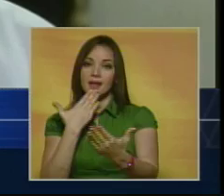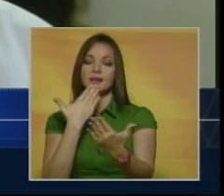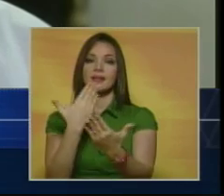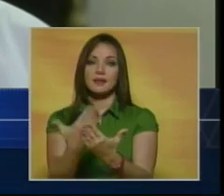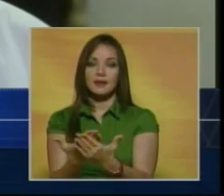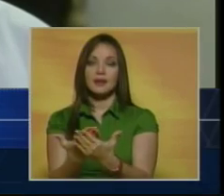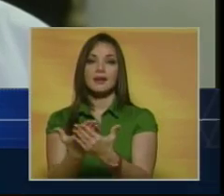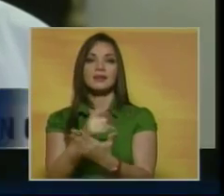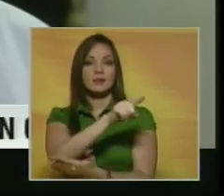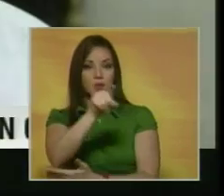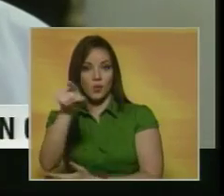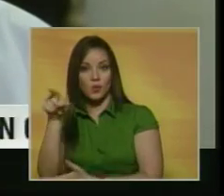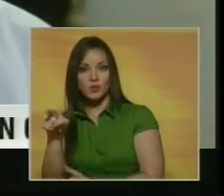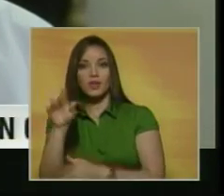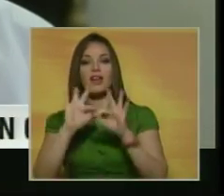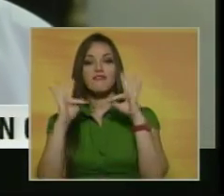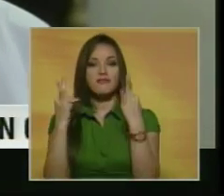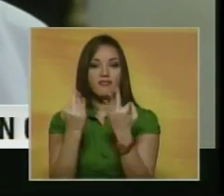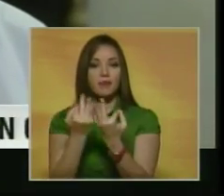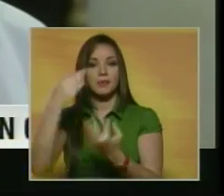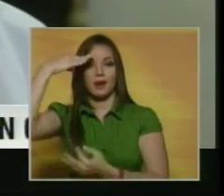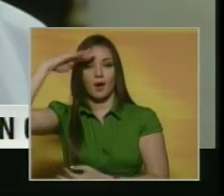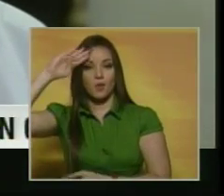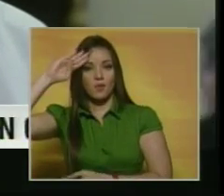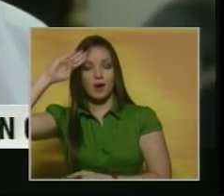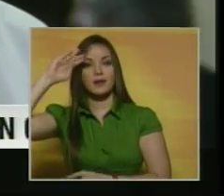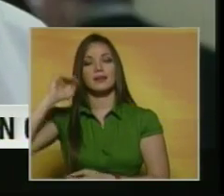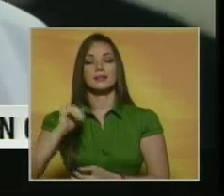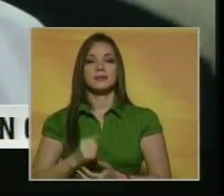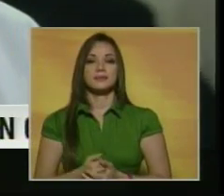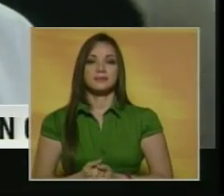Gracias a ustedes, familias cubanas.